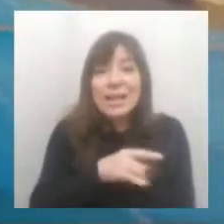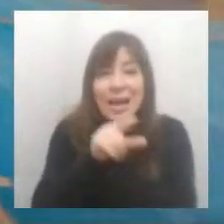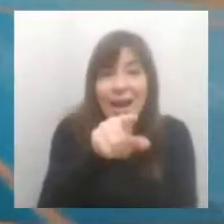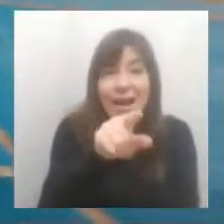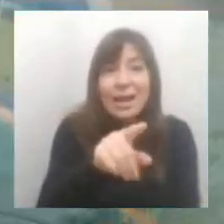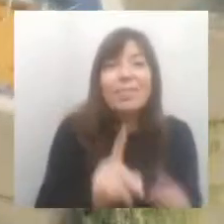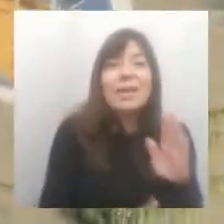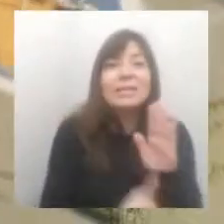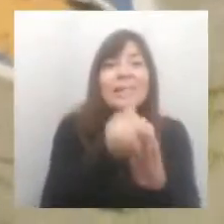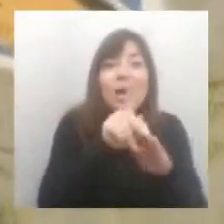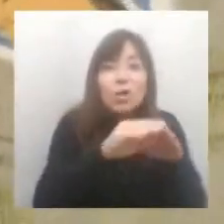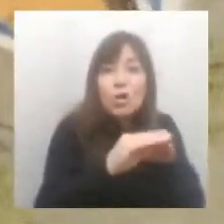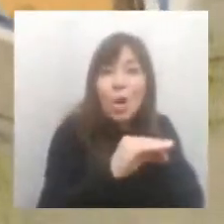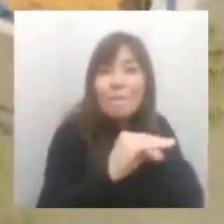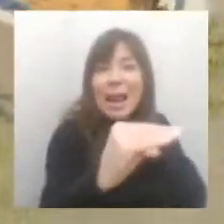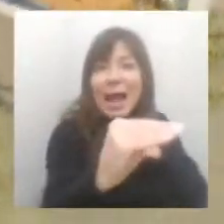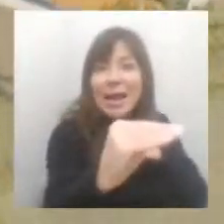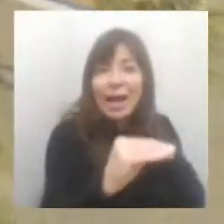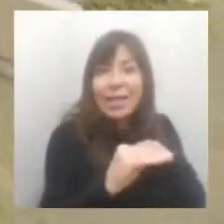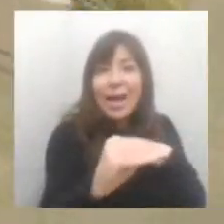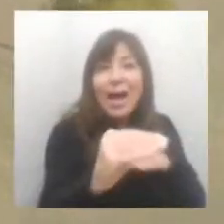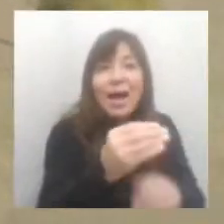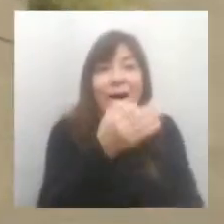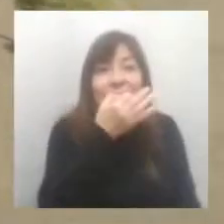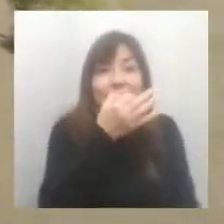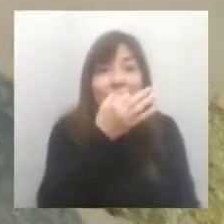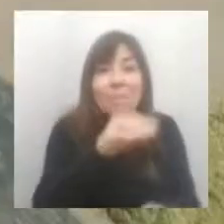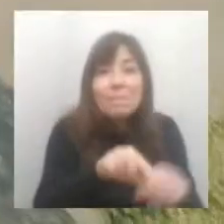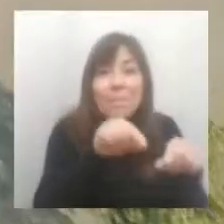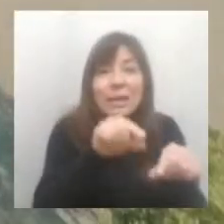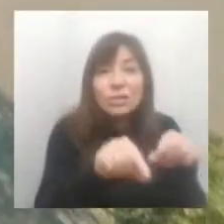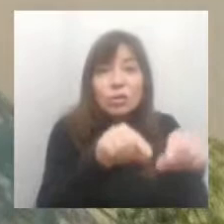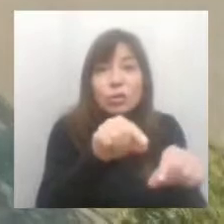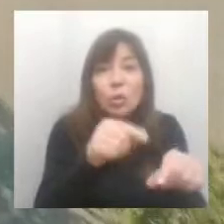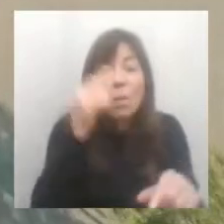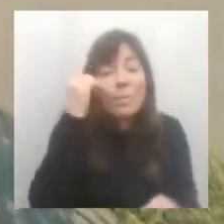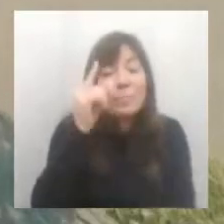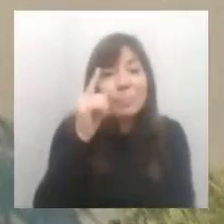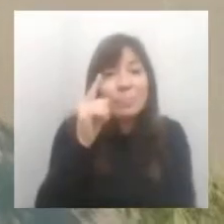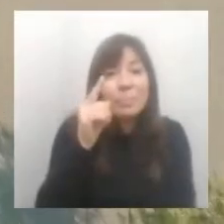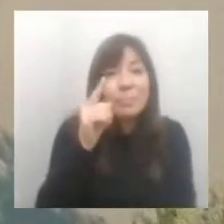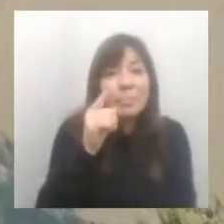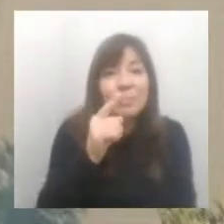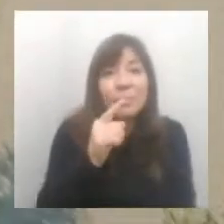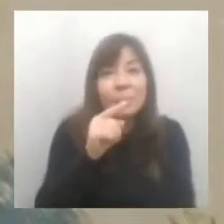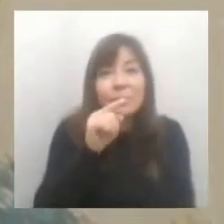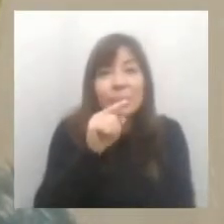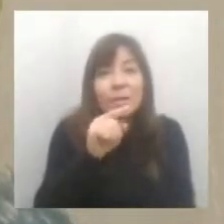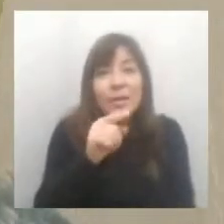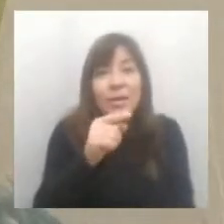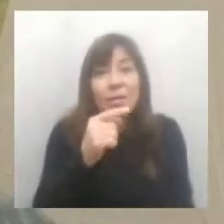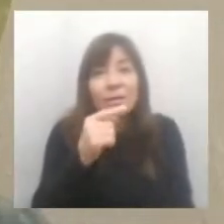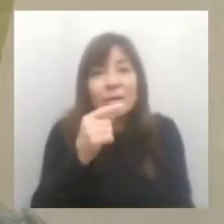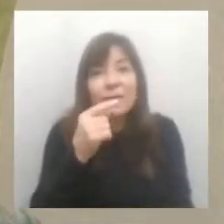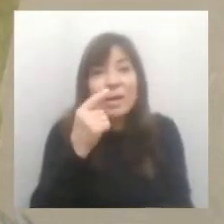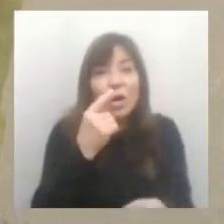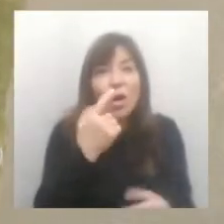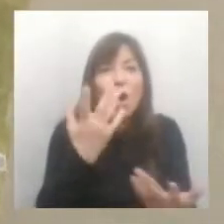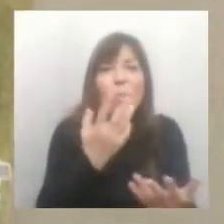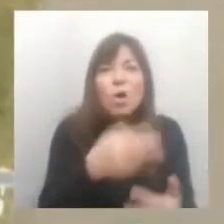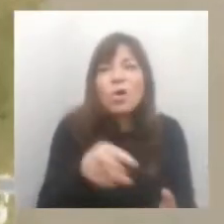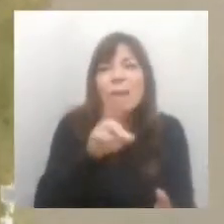explanada de pasto que se está mostrando en el video. Pero lo que tenemos de eso es el borde costero que